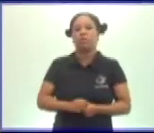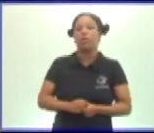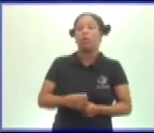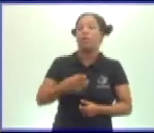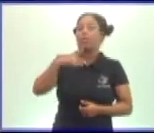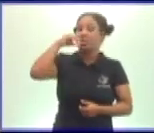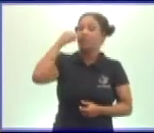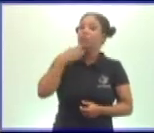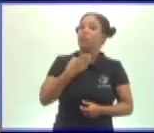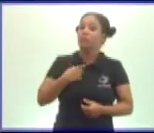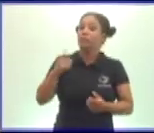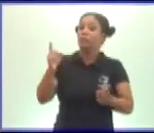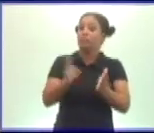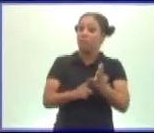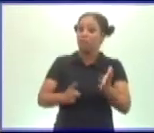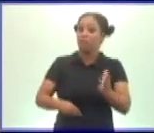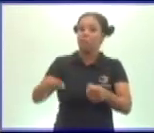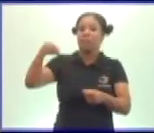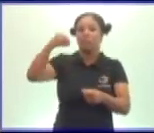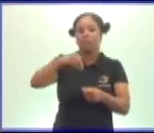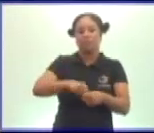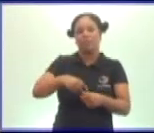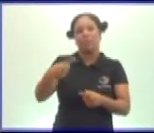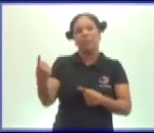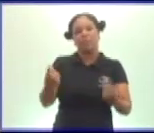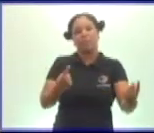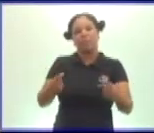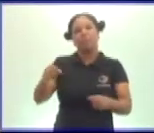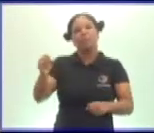uno de estas interacciones.